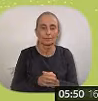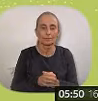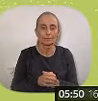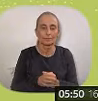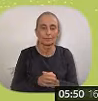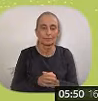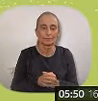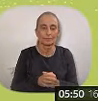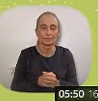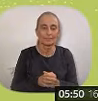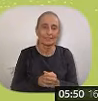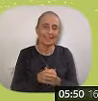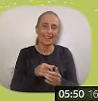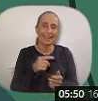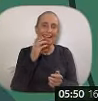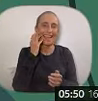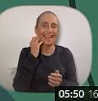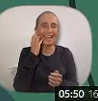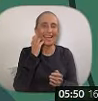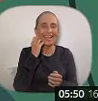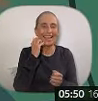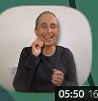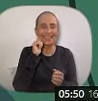¡Te tengo, señor Gato!